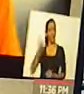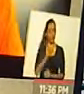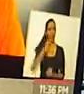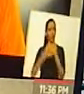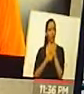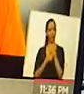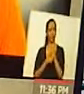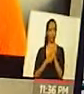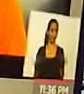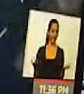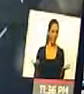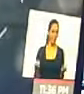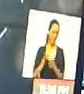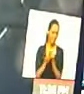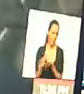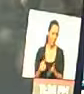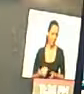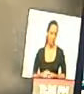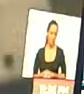¿no? Eso es lo que está pasando.